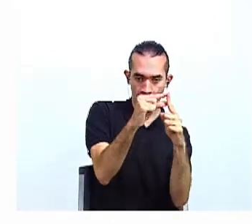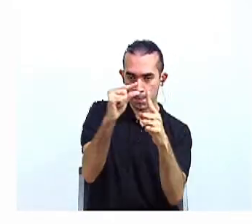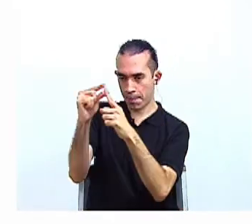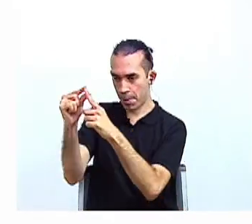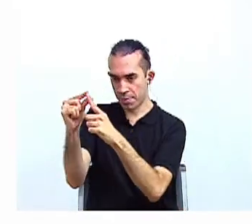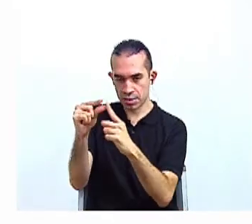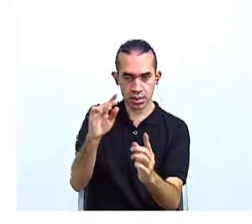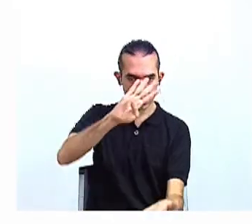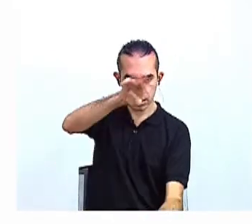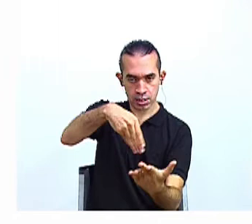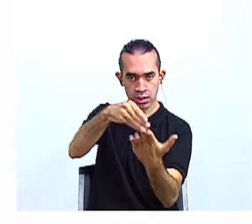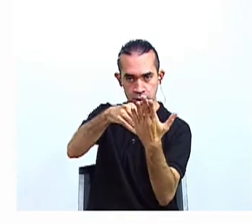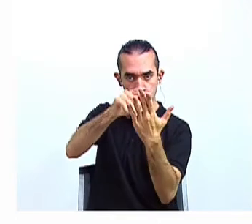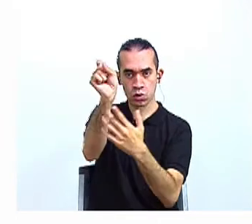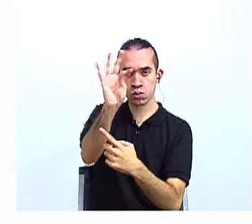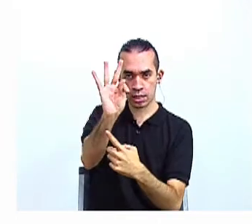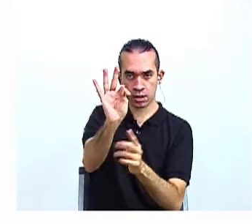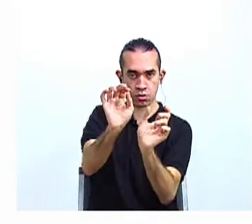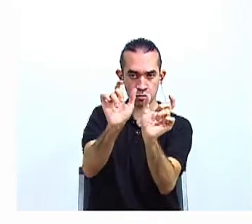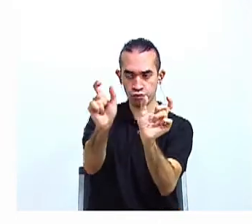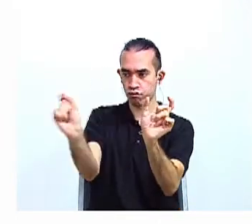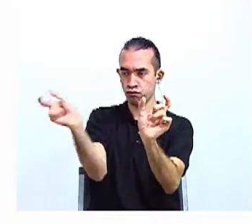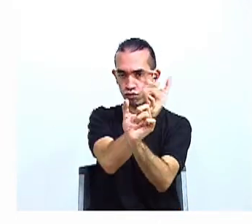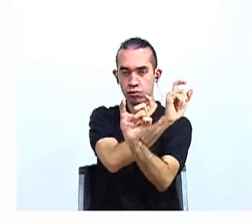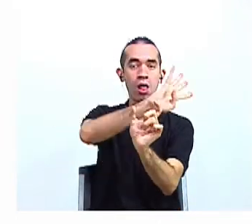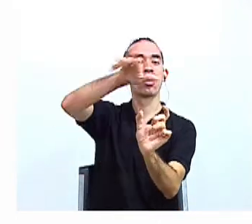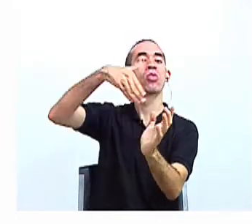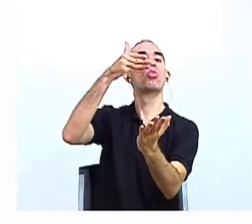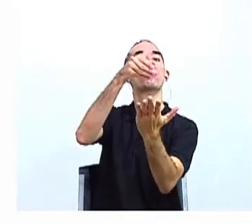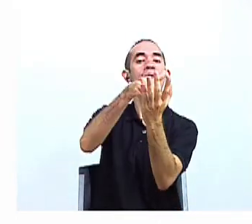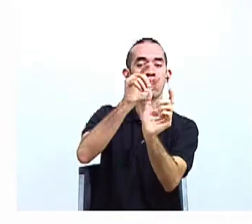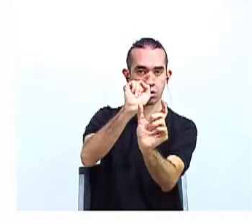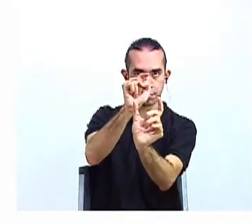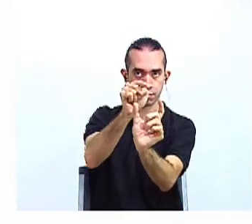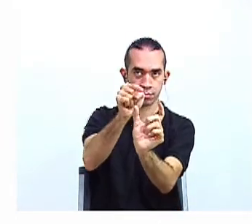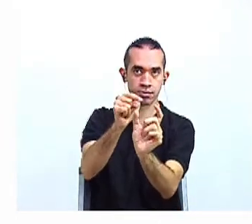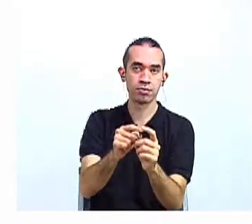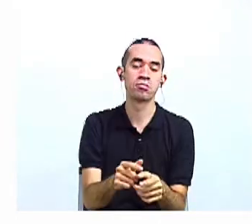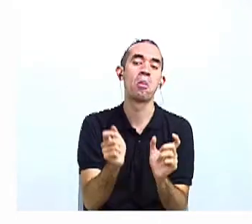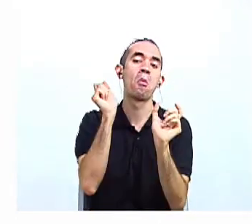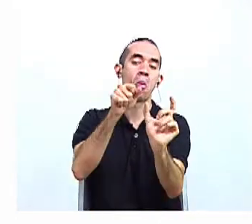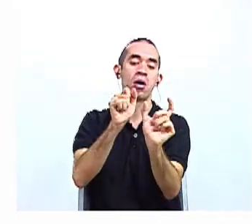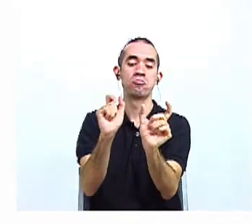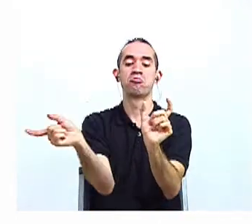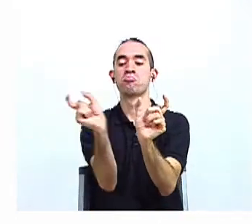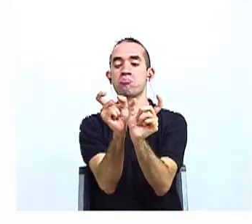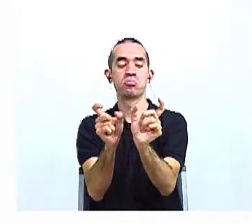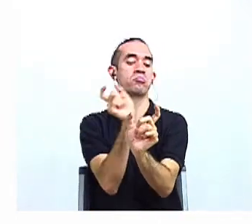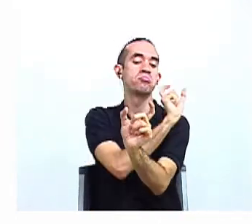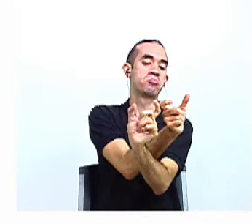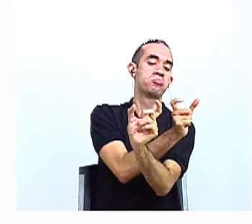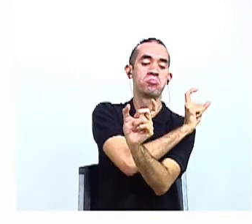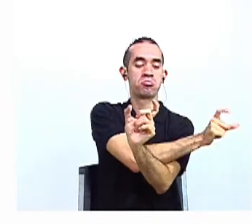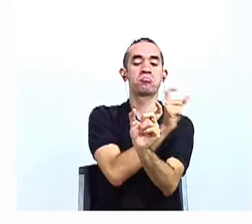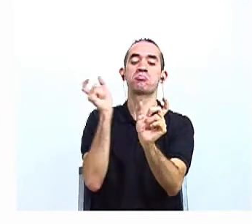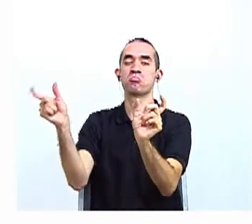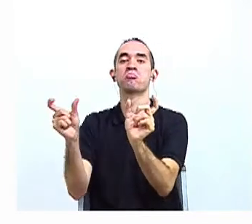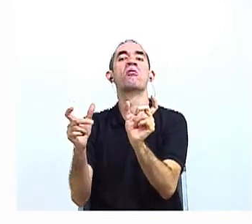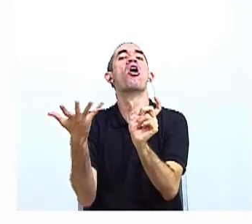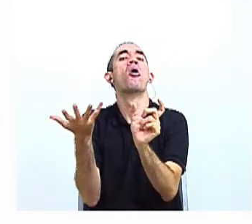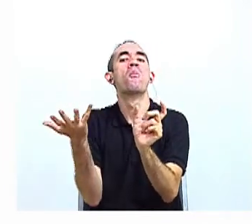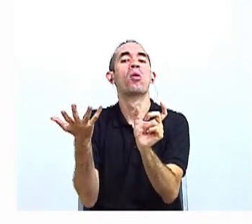a un sustantivo, que será el núcleo. Sobre el sustantivo pueden incidir diferentes tipos de palabras,